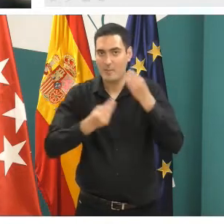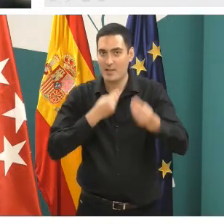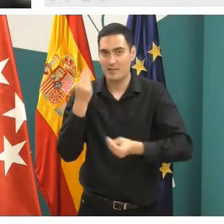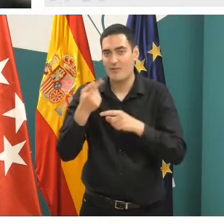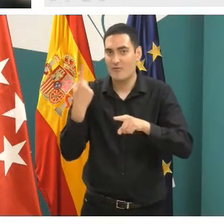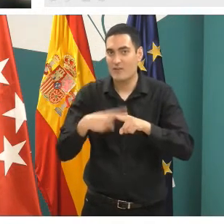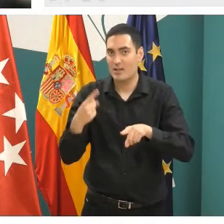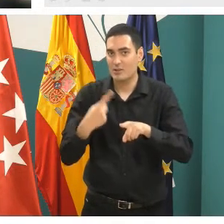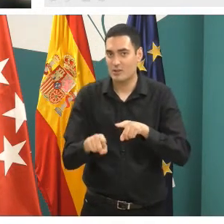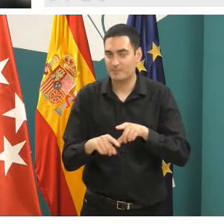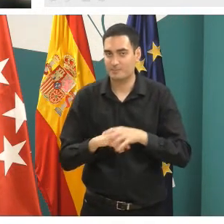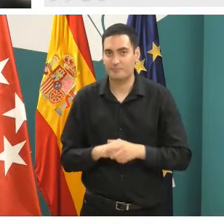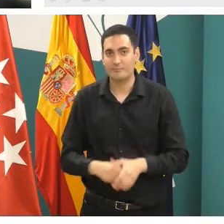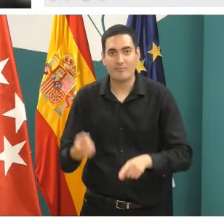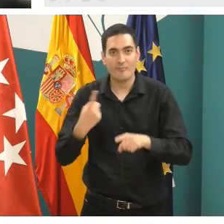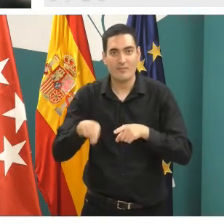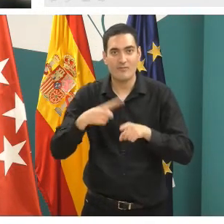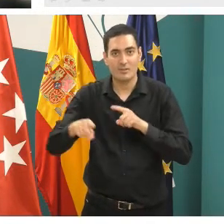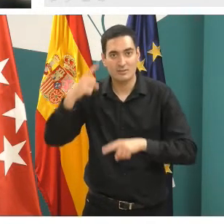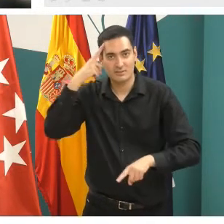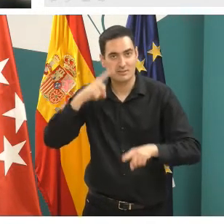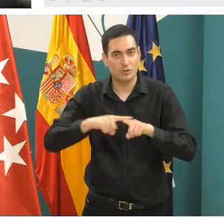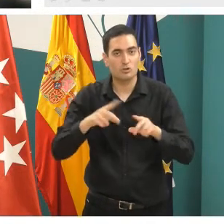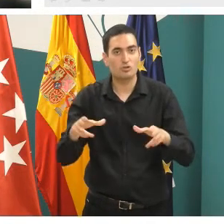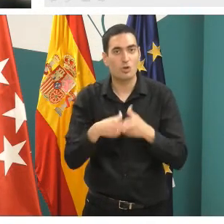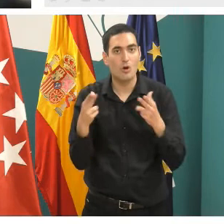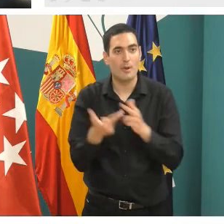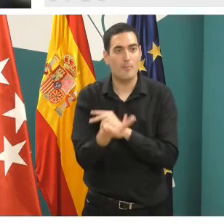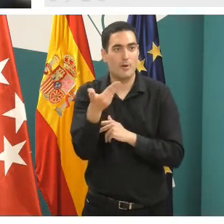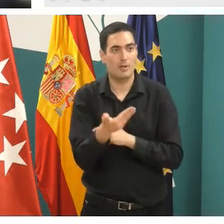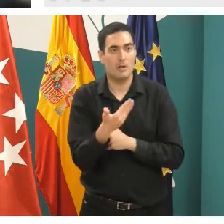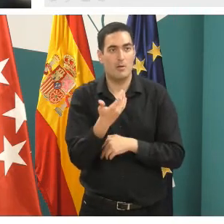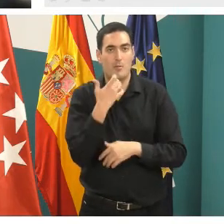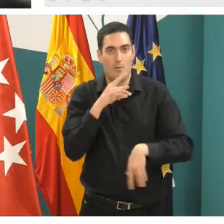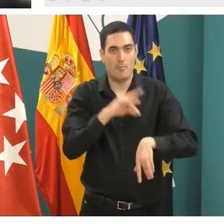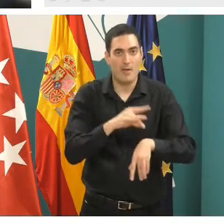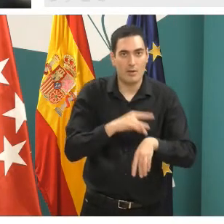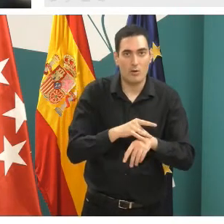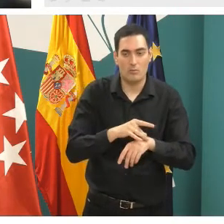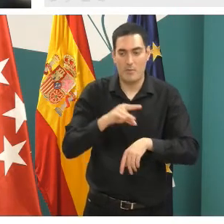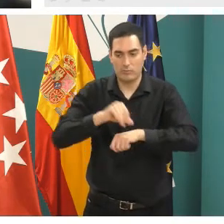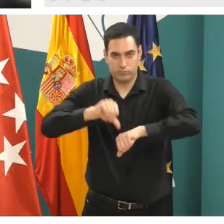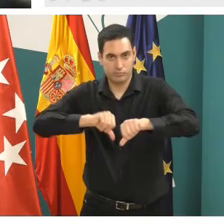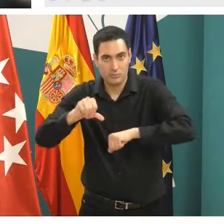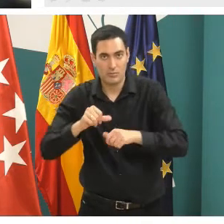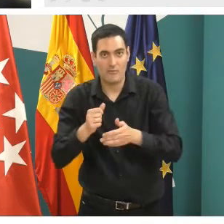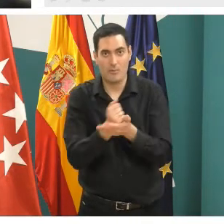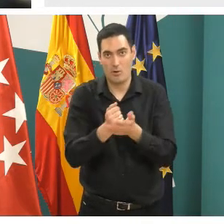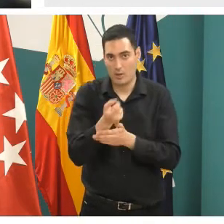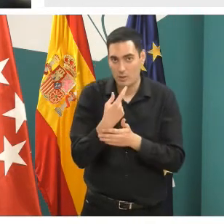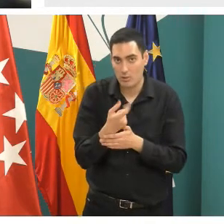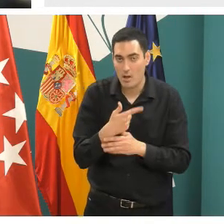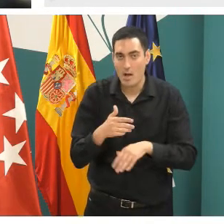esos factores psicosociales tan importantes como los médicos, como los quirúrgicos, como los farmacológicos,